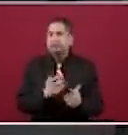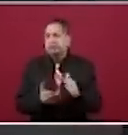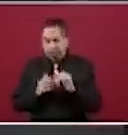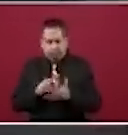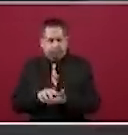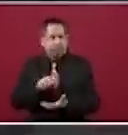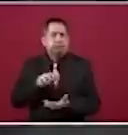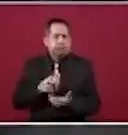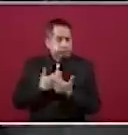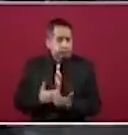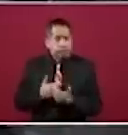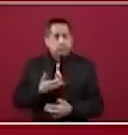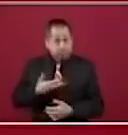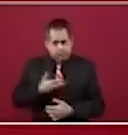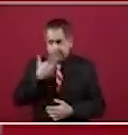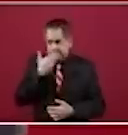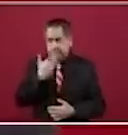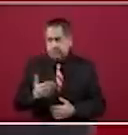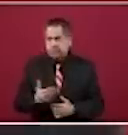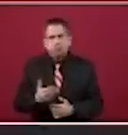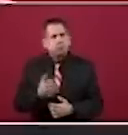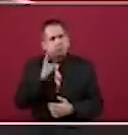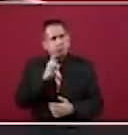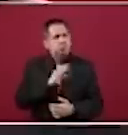de estar